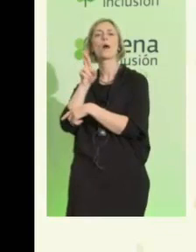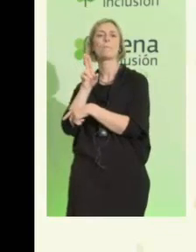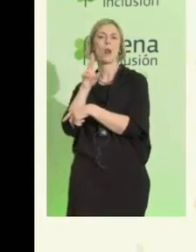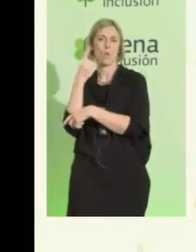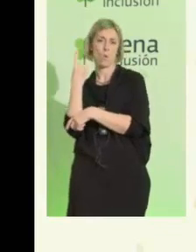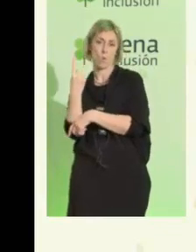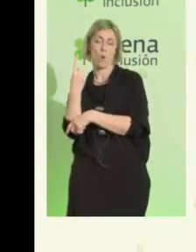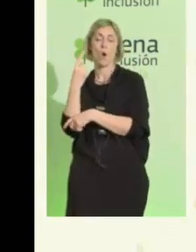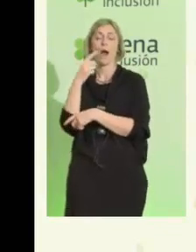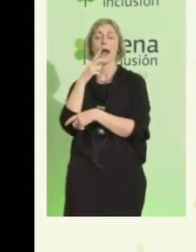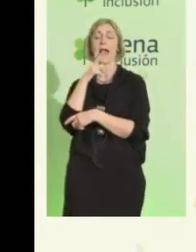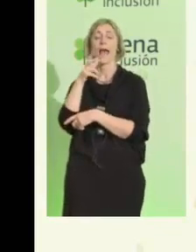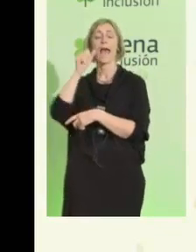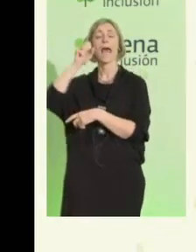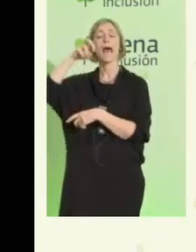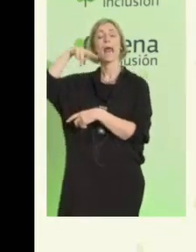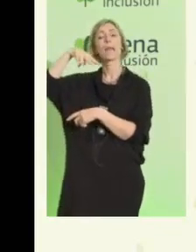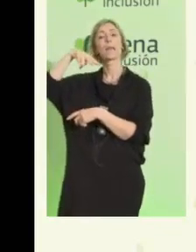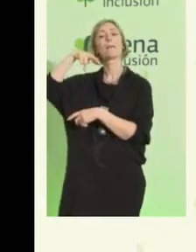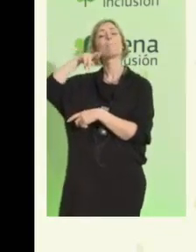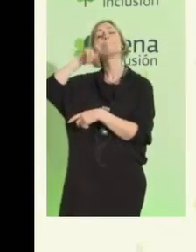ya.